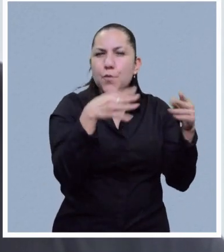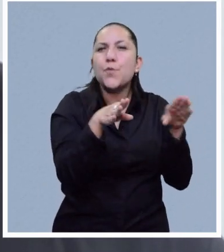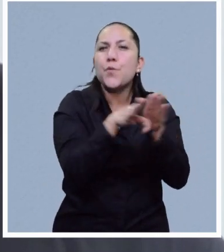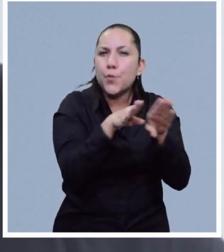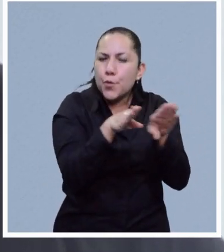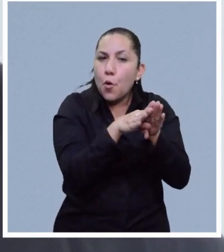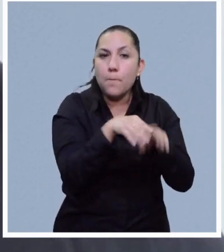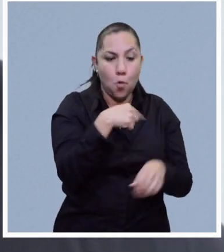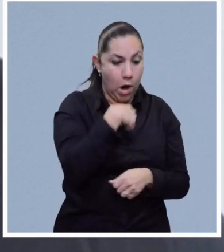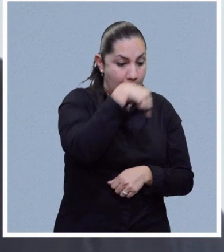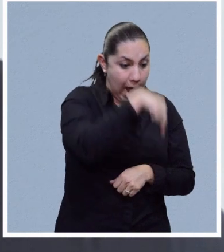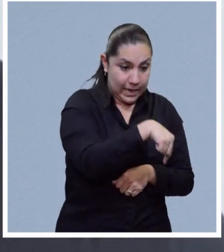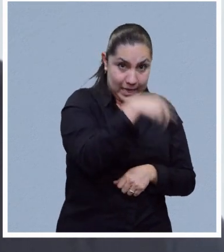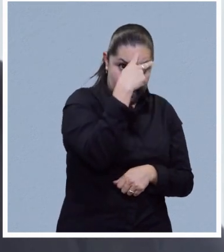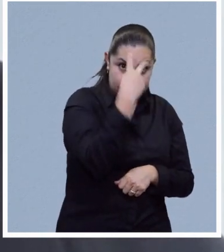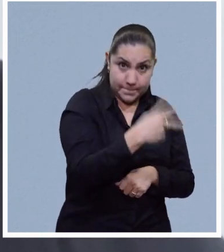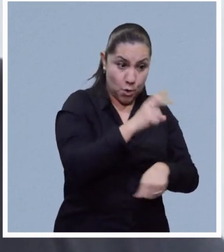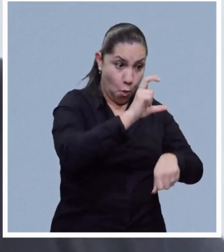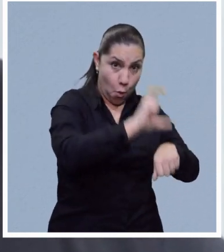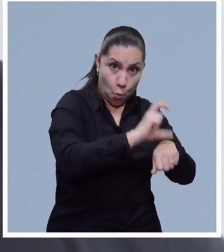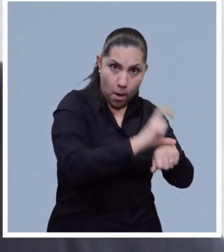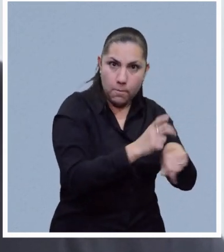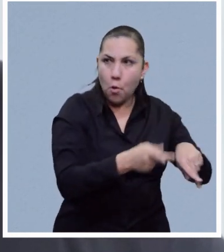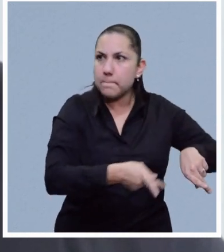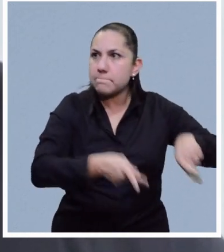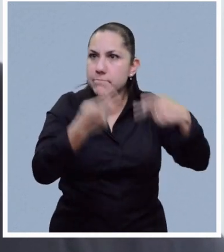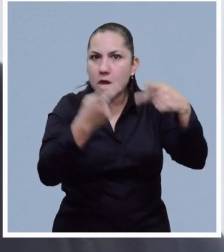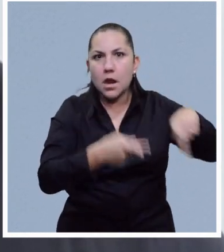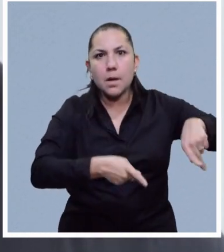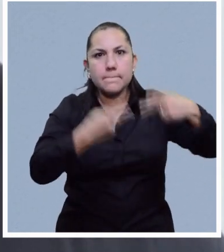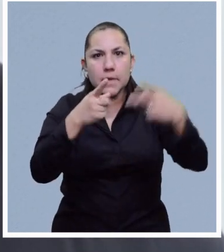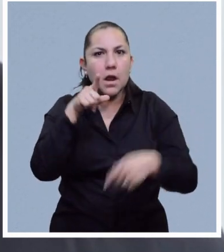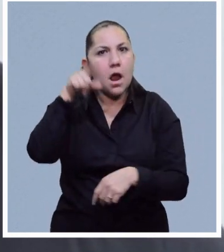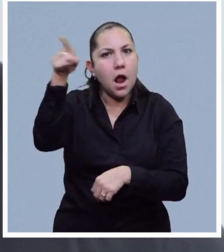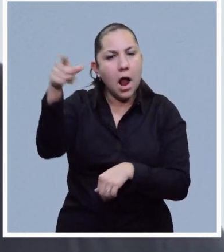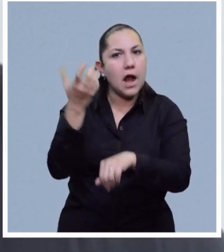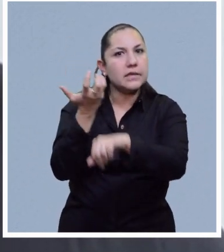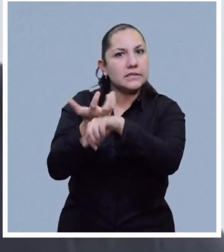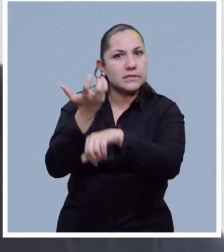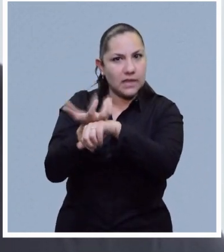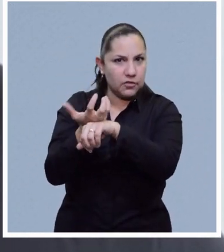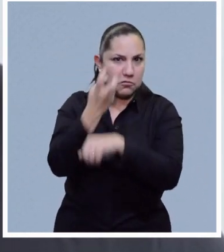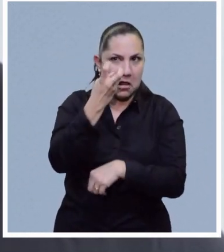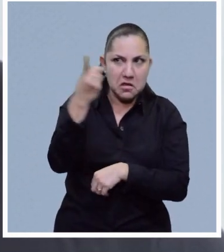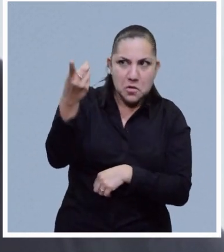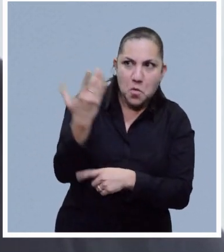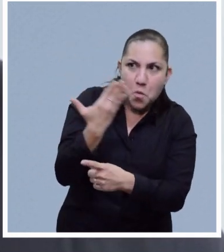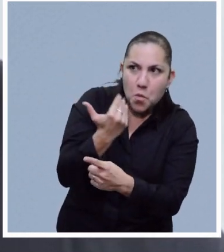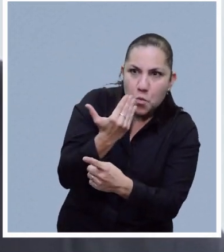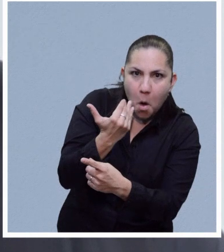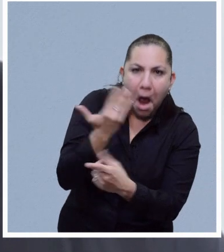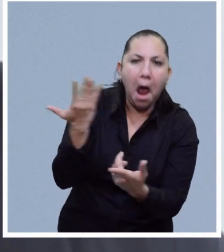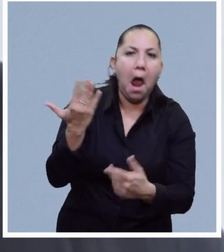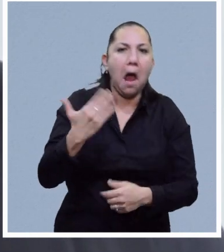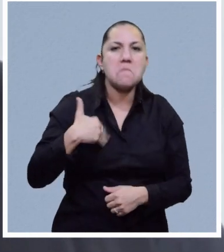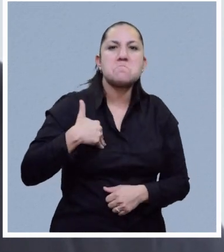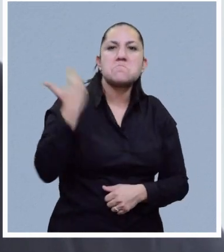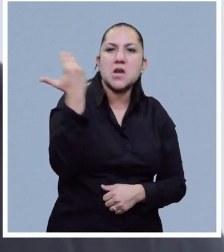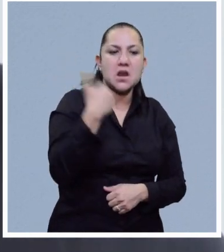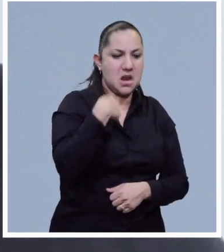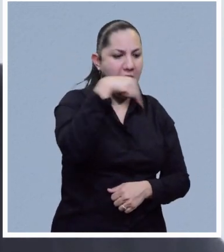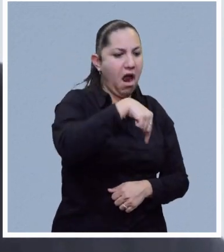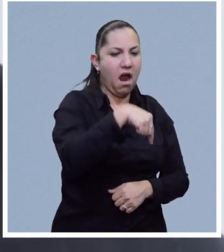empezado a hacer un contrabando hormiga de huevo de México a Estados Unidos. Y este